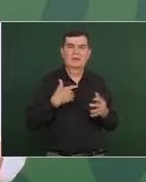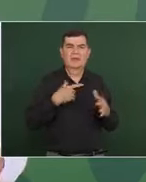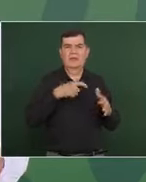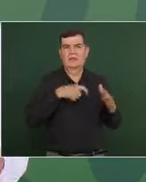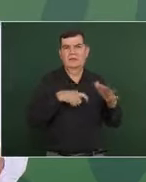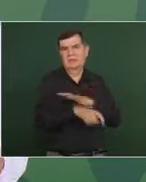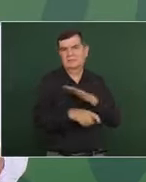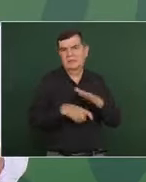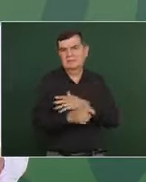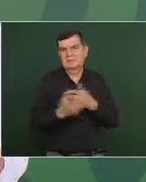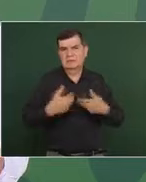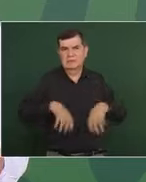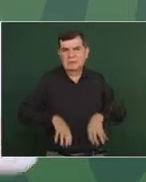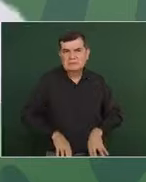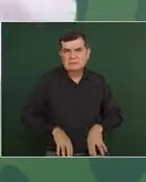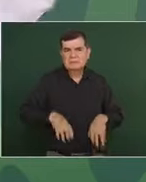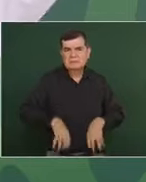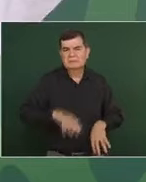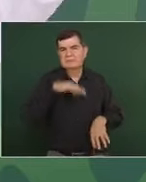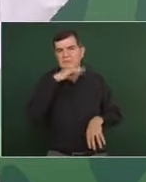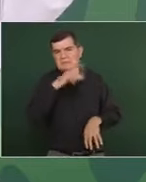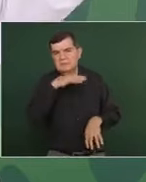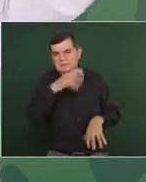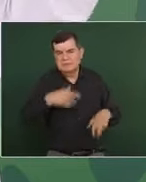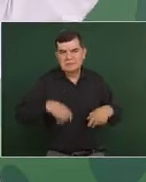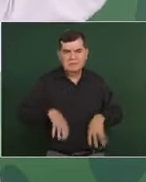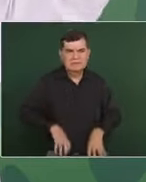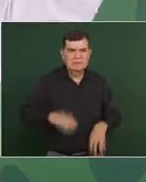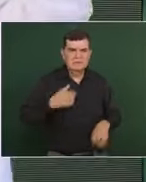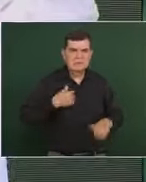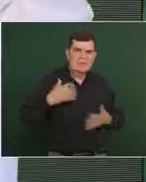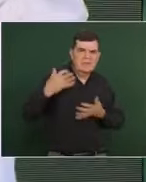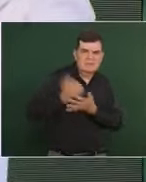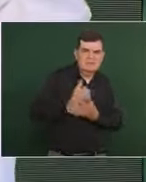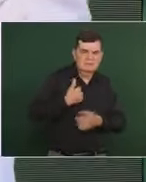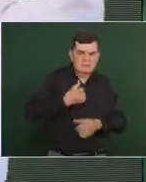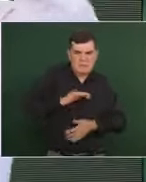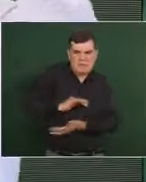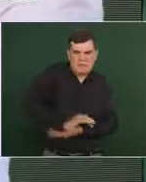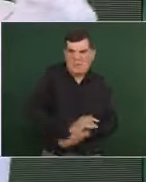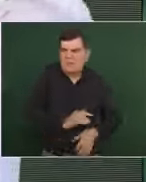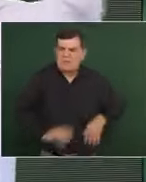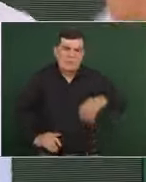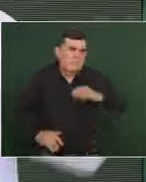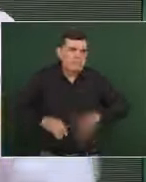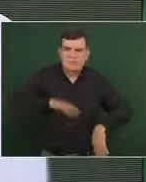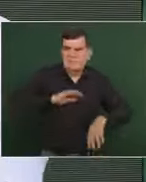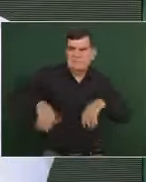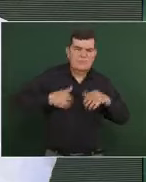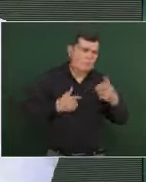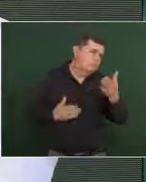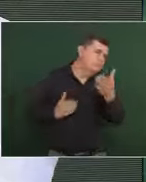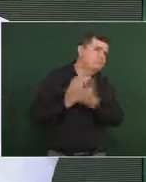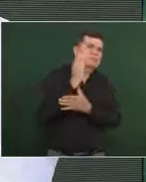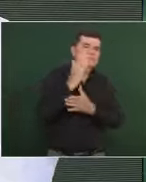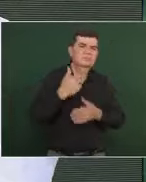corruptos, que se triunfara a toda costa, sin escrúpulos morales de ninguna índole.